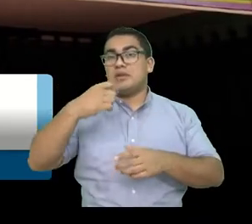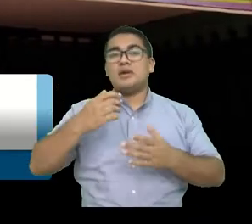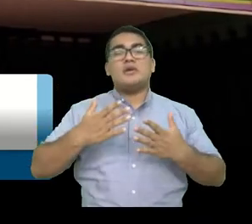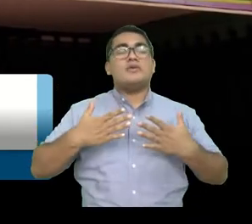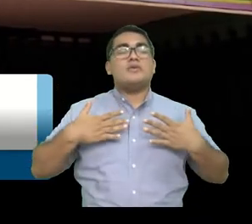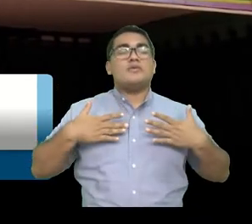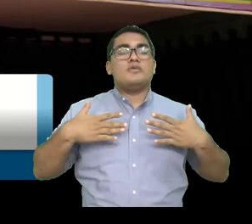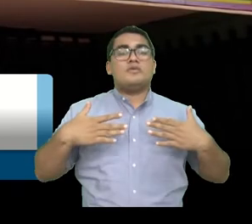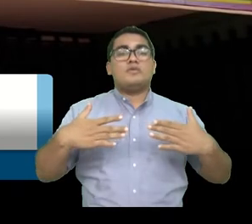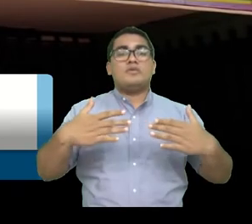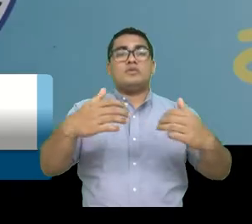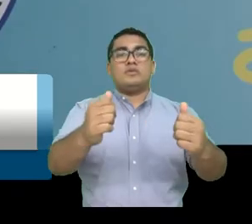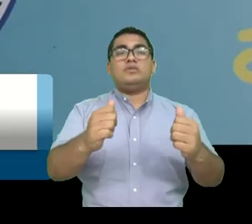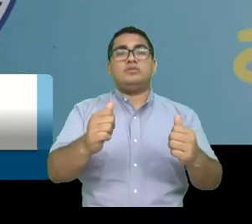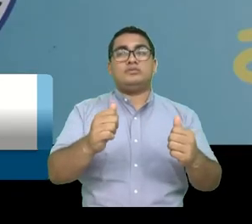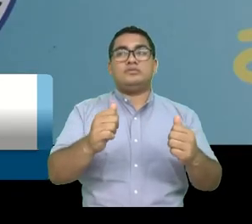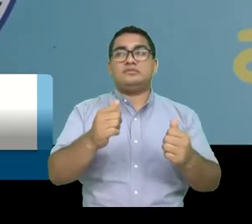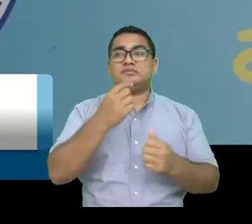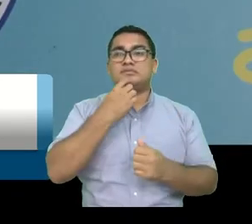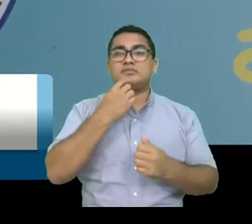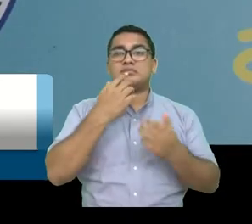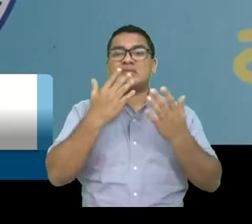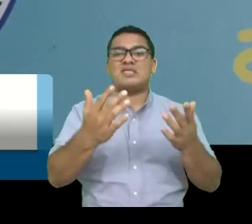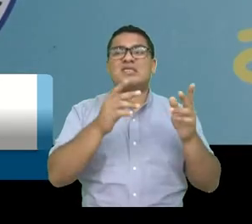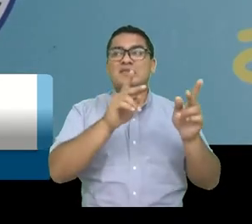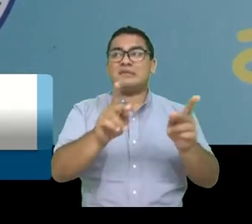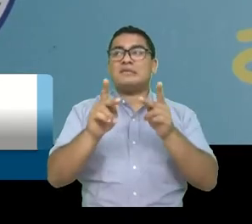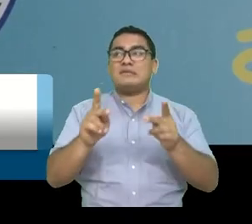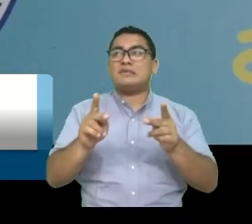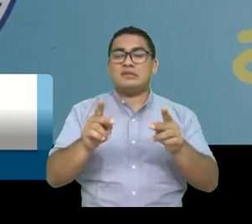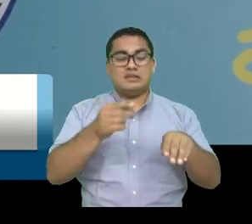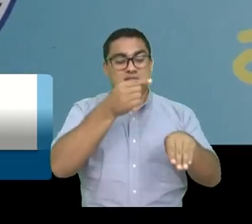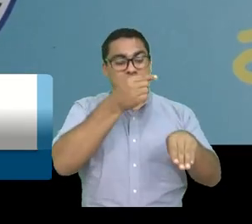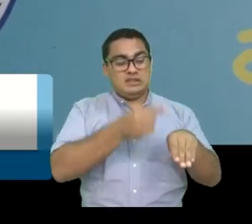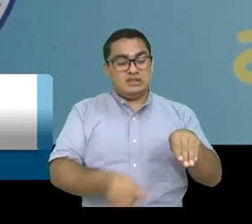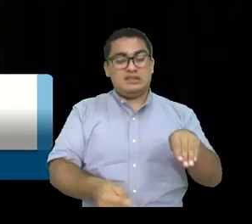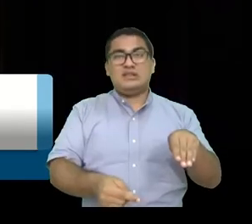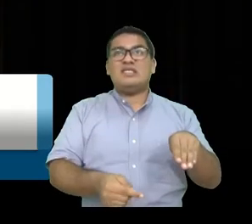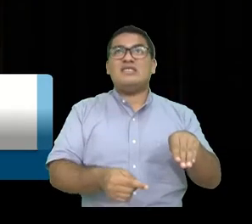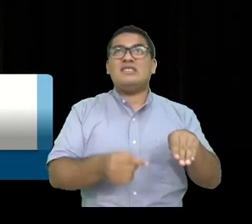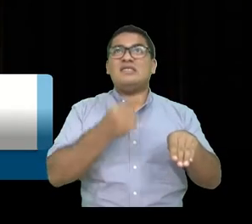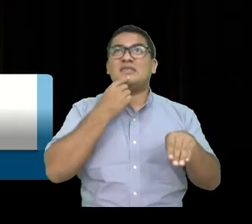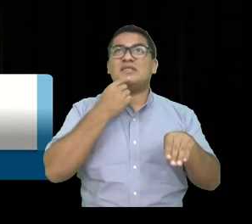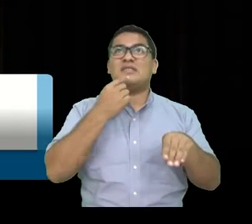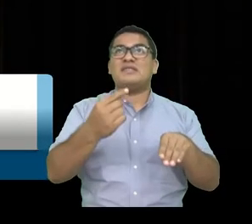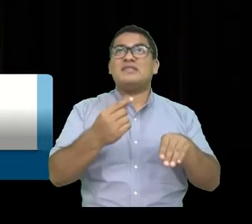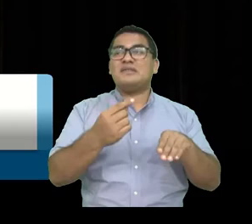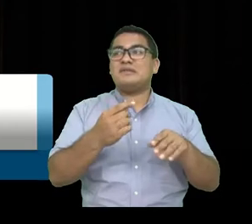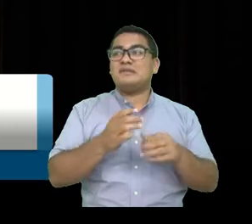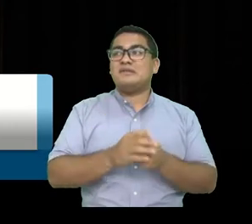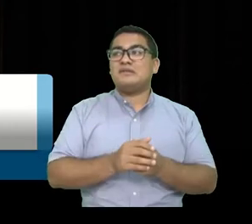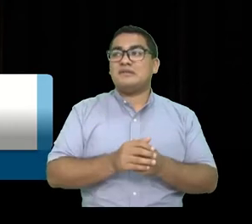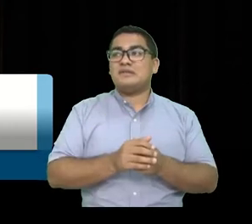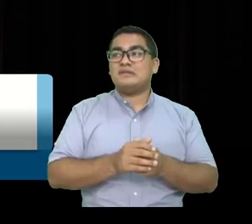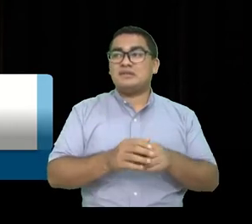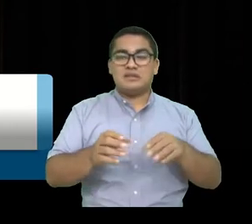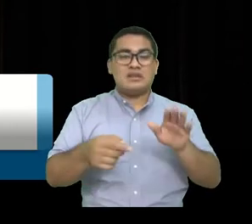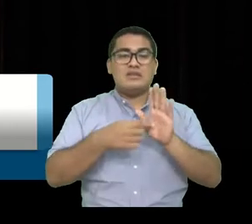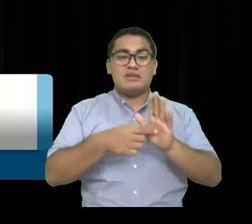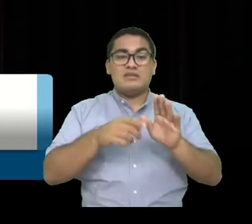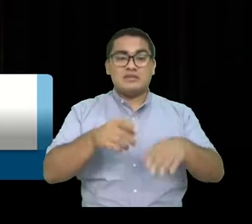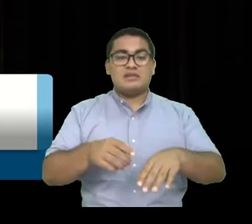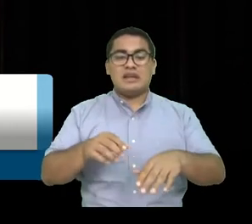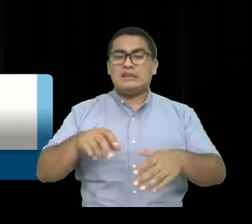Volvemos a lo de la escoriación, o lo que nosotros comúnmente llamamos chimón. Ah. Si usted empieza a rascar el chimón,